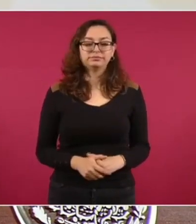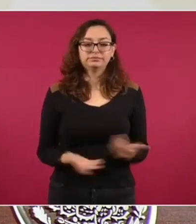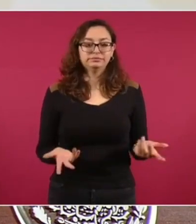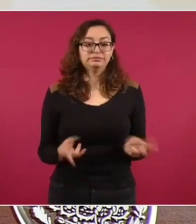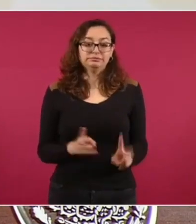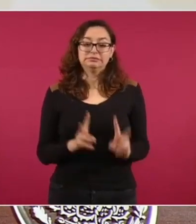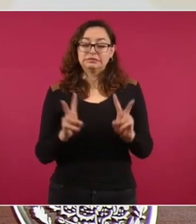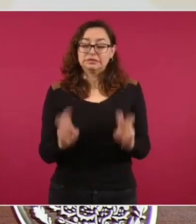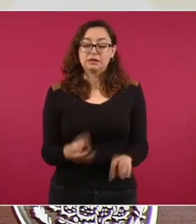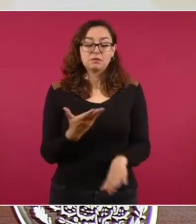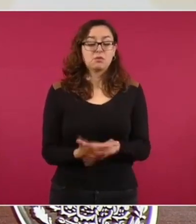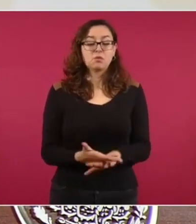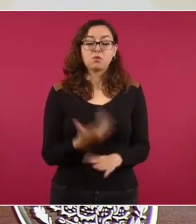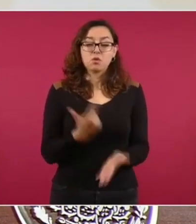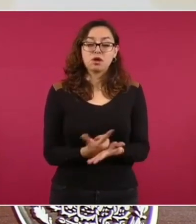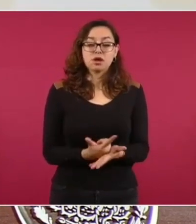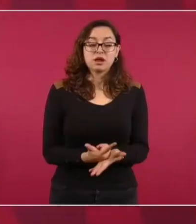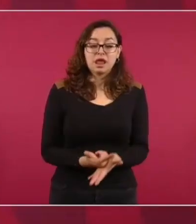personas.